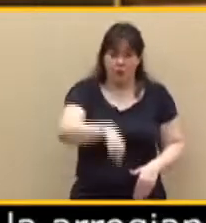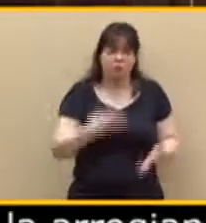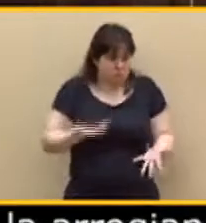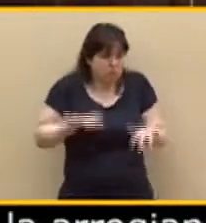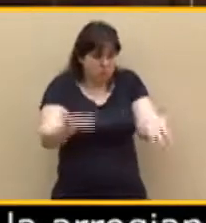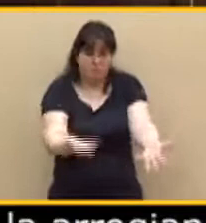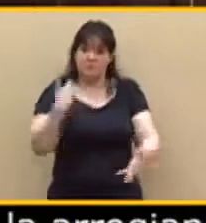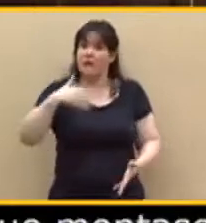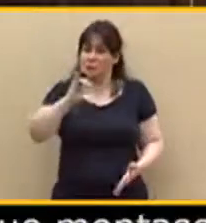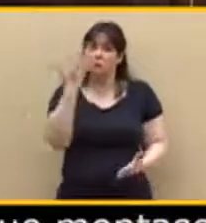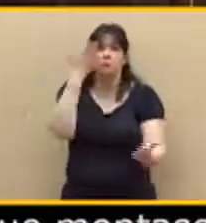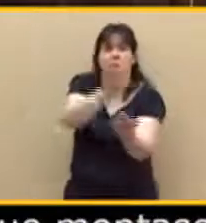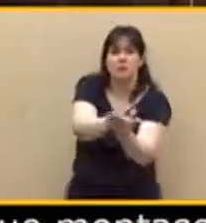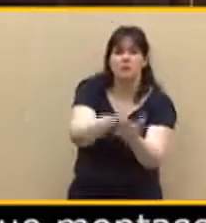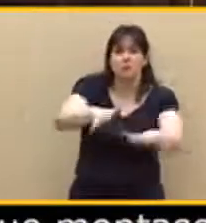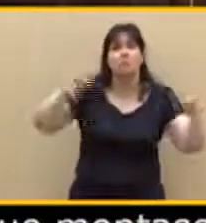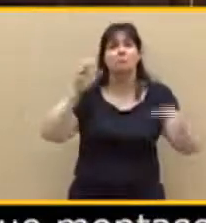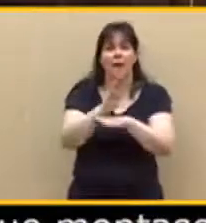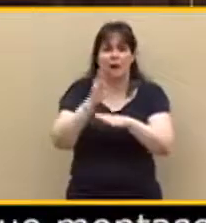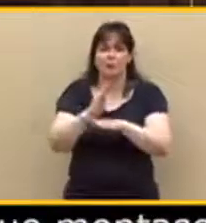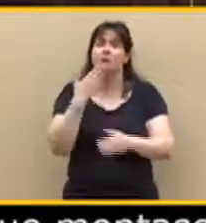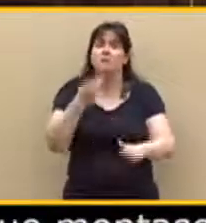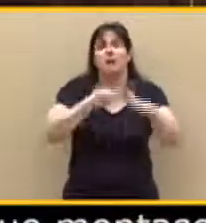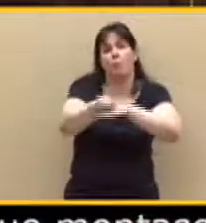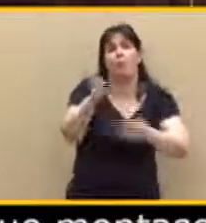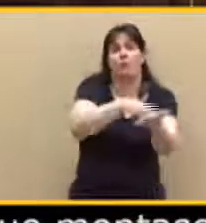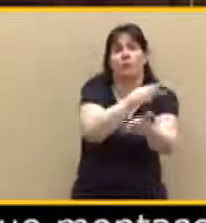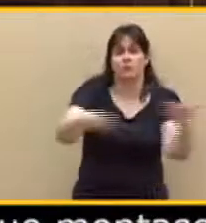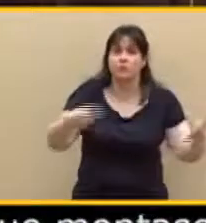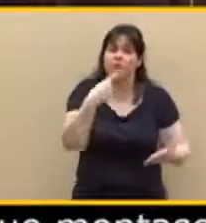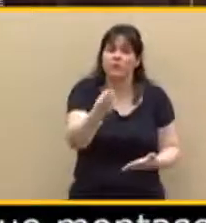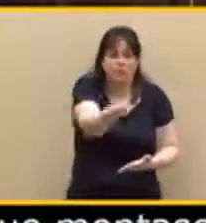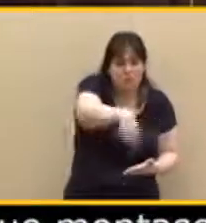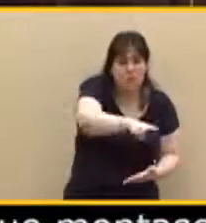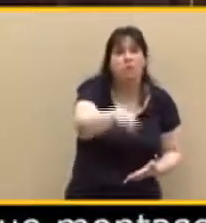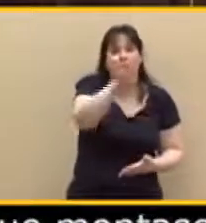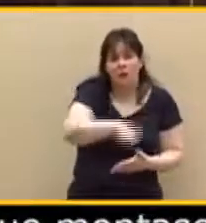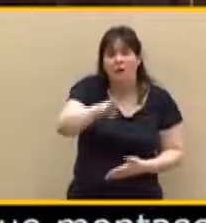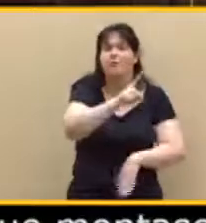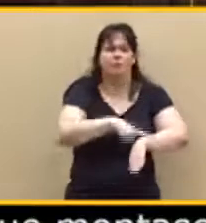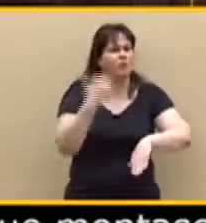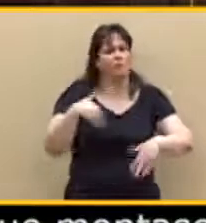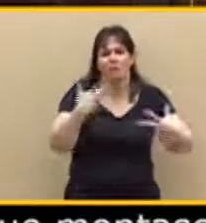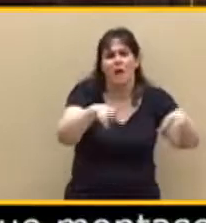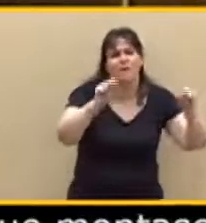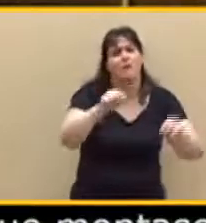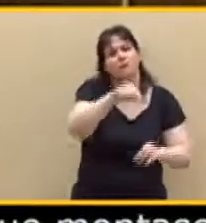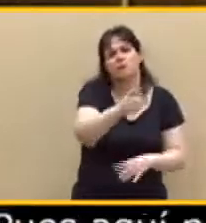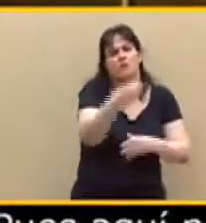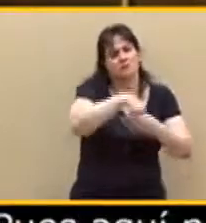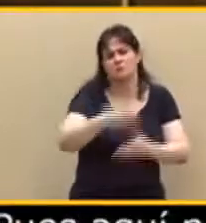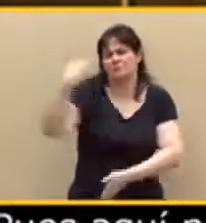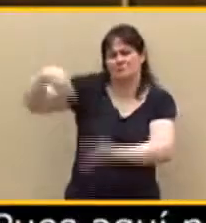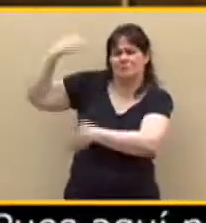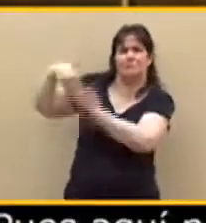también desde el Parlamento con esta moción de censura y diciéndoles a ustedes, insisto, que su tiempo se ha acabado, que forman parte del pasado y que hay una España